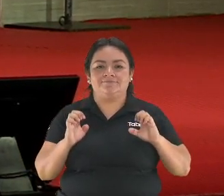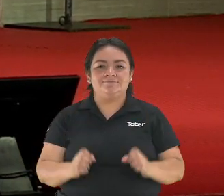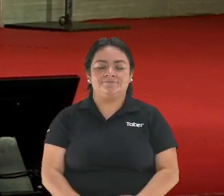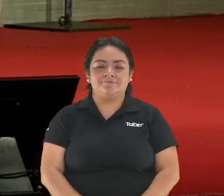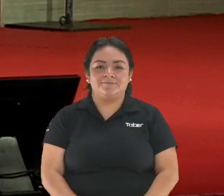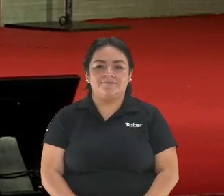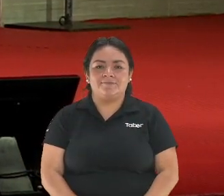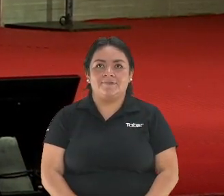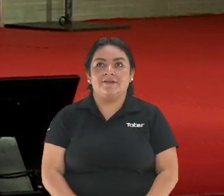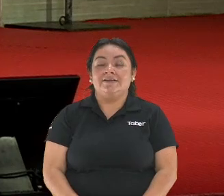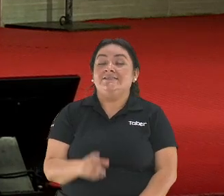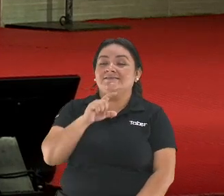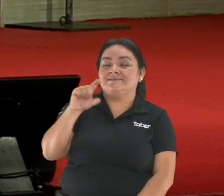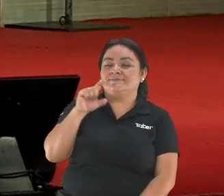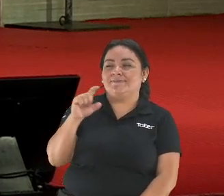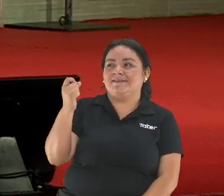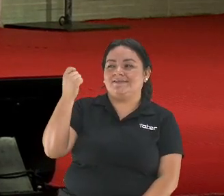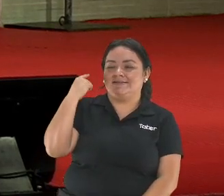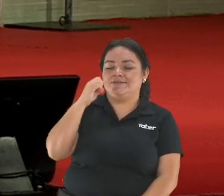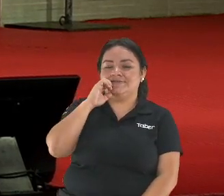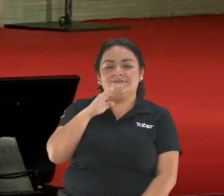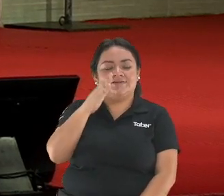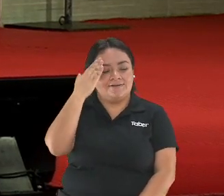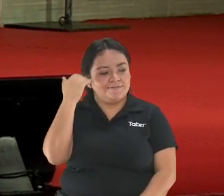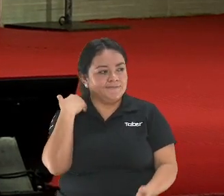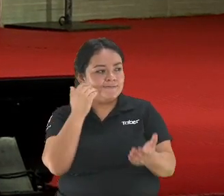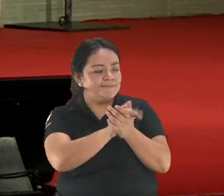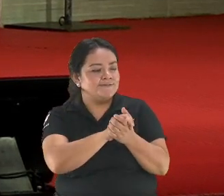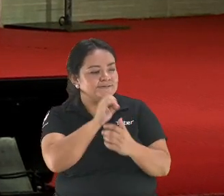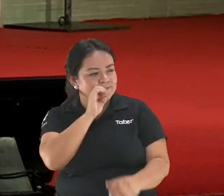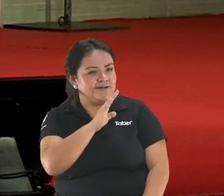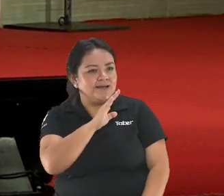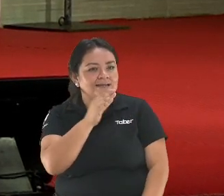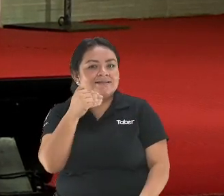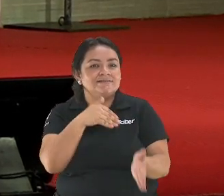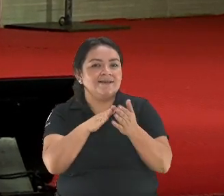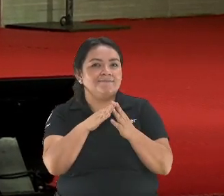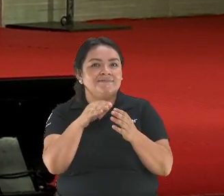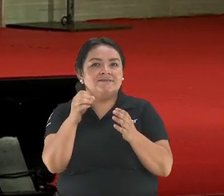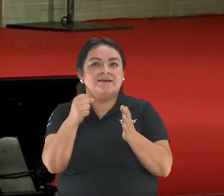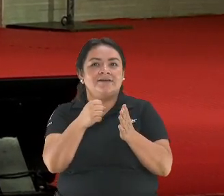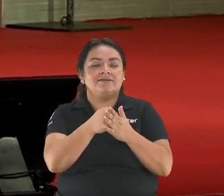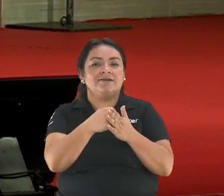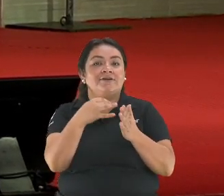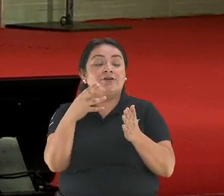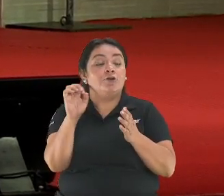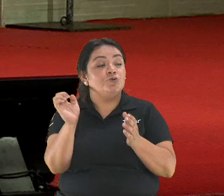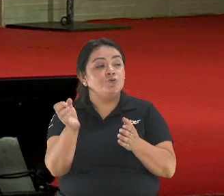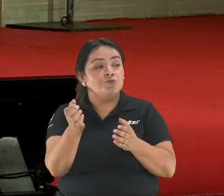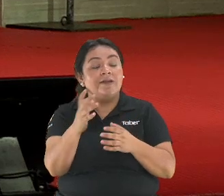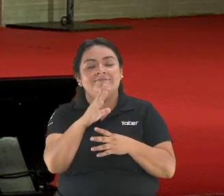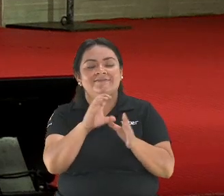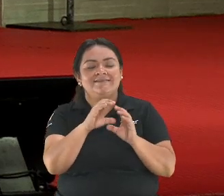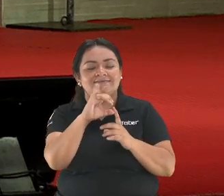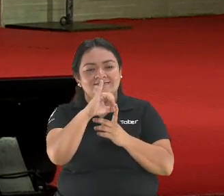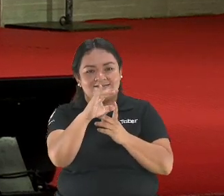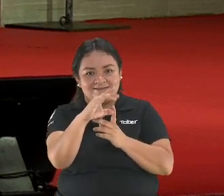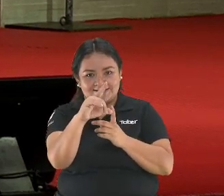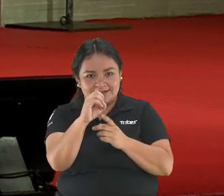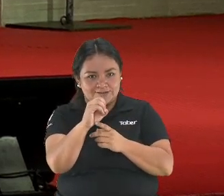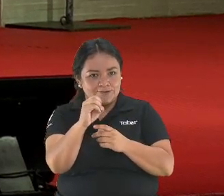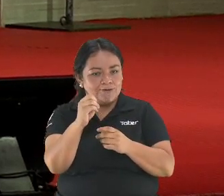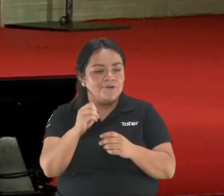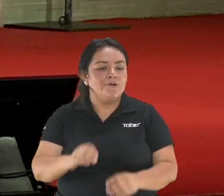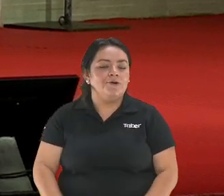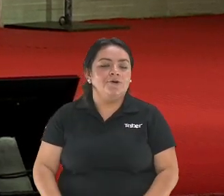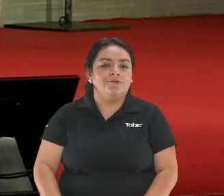hace un par de semanas le decía yo a mi esposa mira ya va a empezar el nuevo ciclo de tu universidad y asia solo me va a quedar un